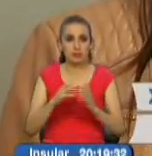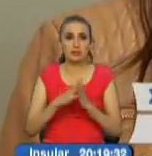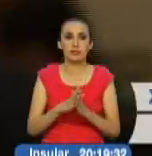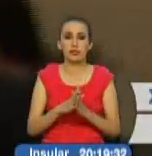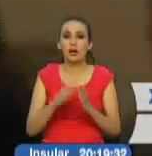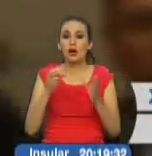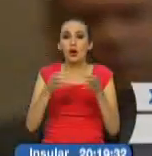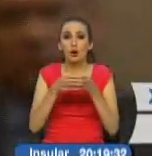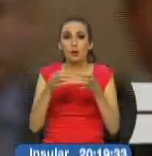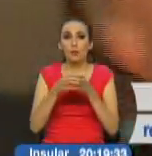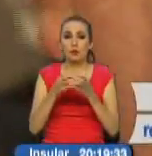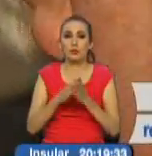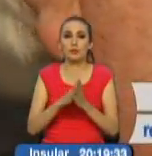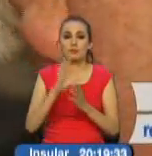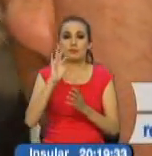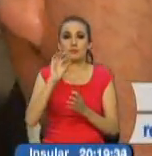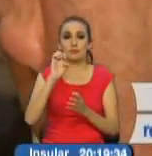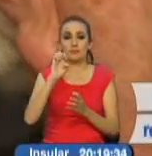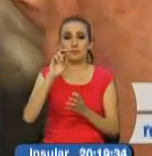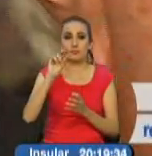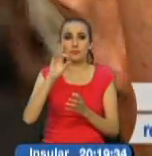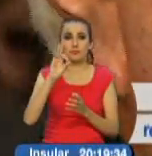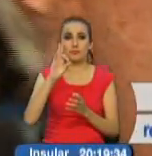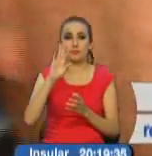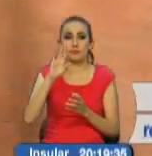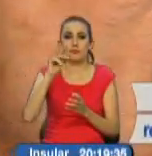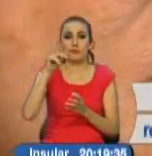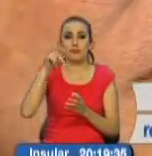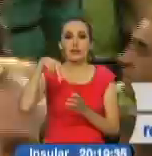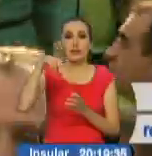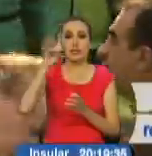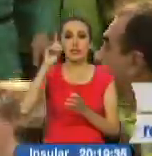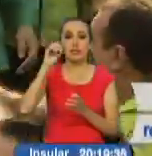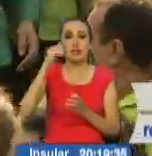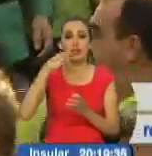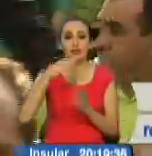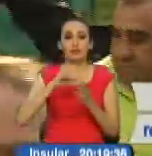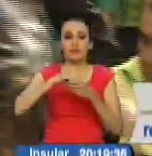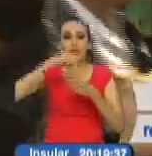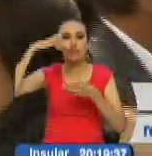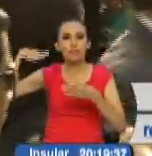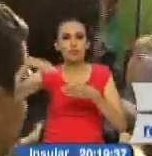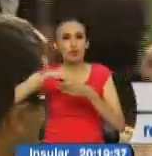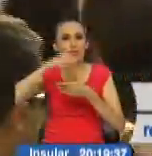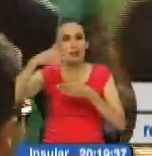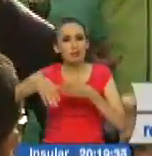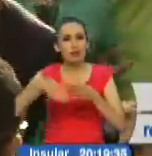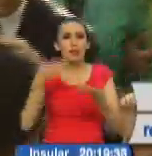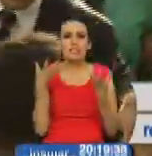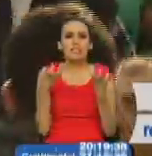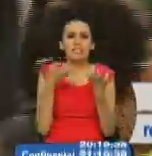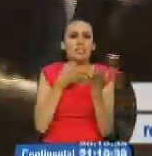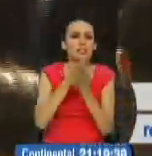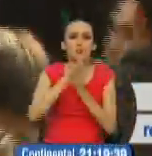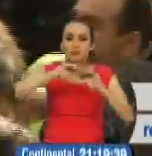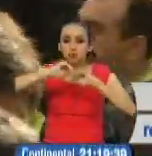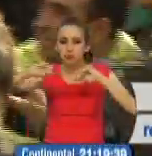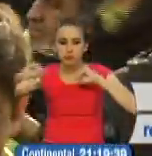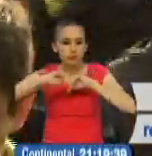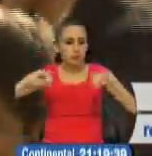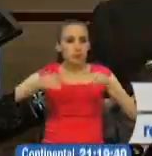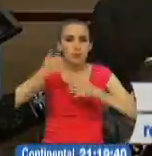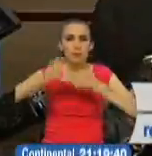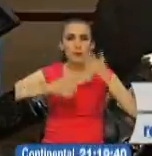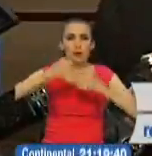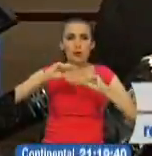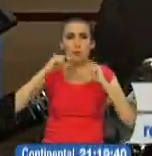como bloque. Fernando Cordero, expresidente de la Constituyente y militante activo de País, asegura que es desde afuera que se ha tratado de generar divisiones o distorsiones en la